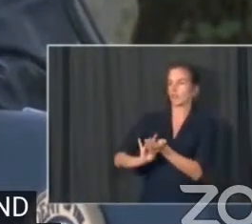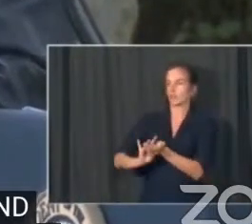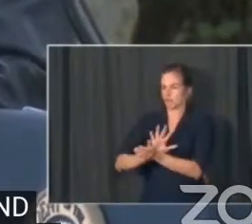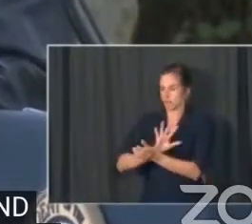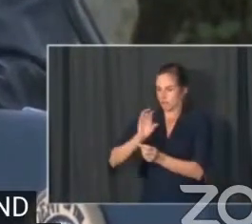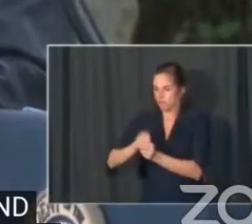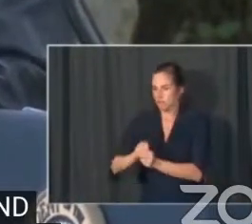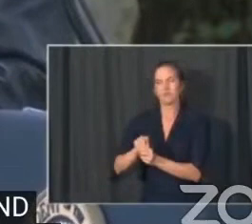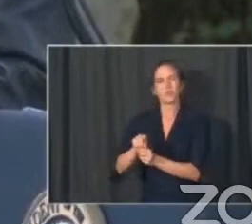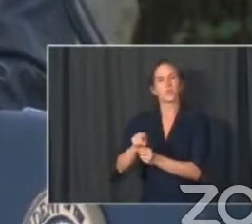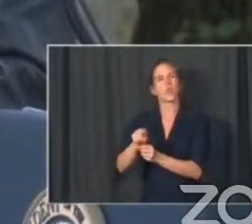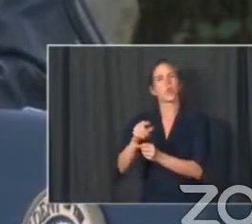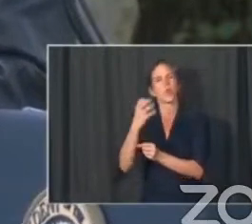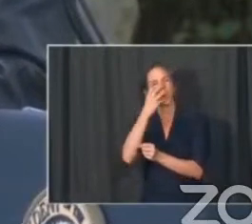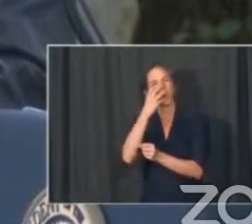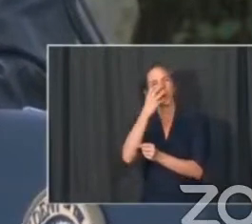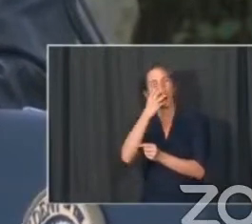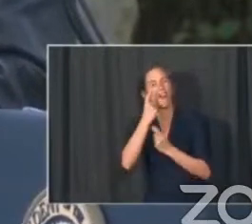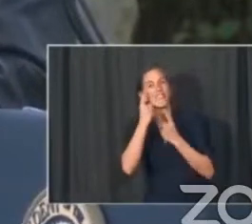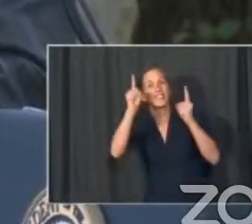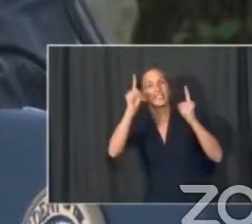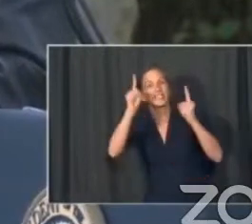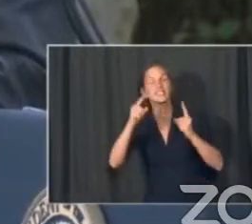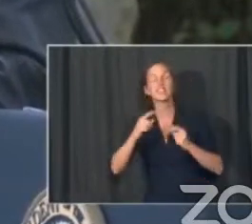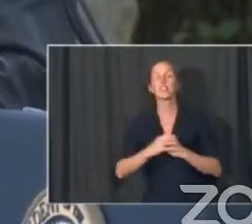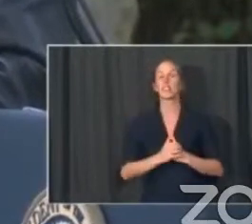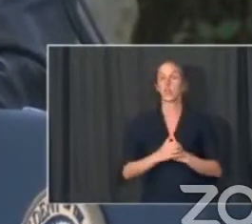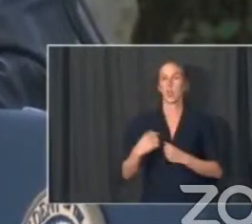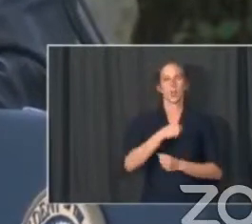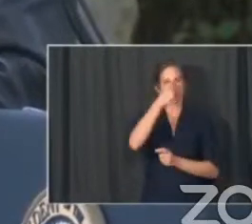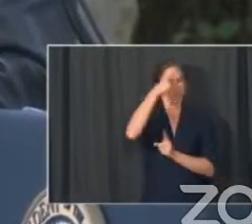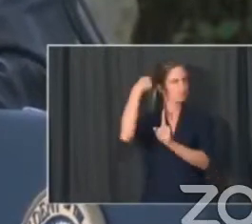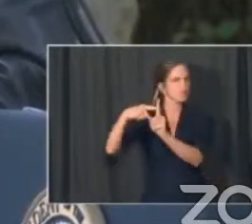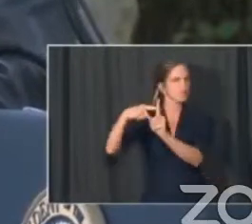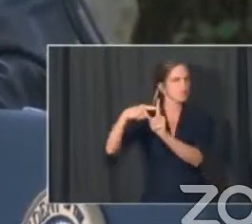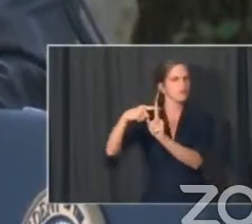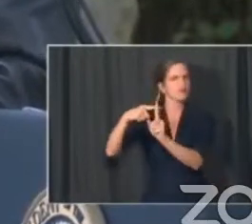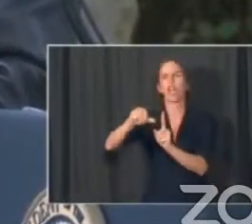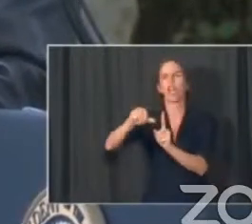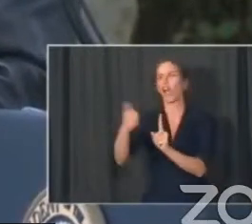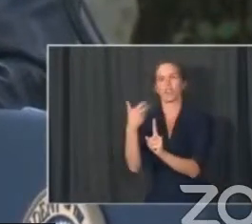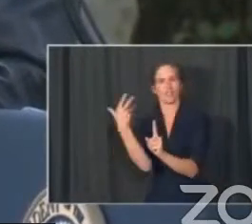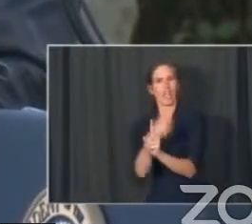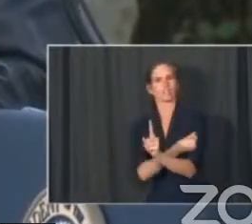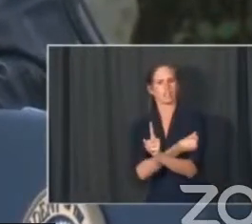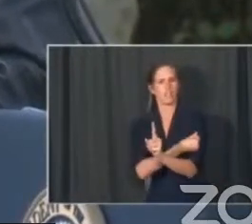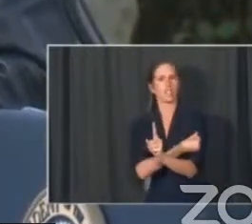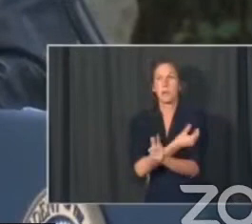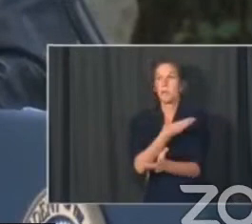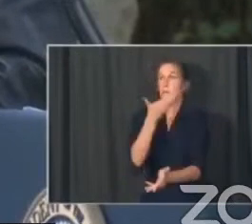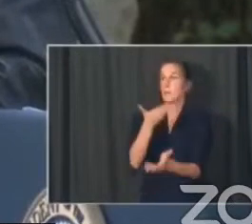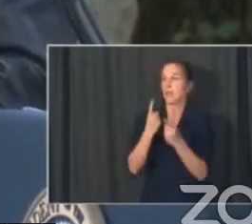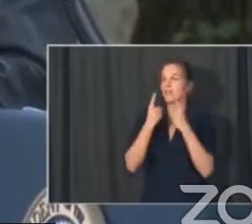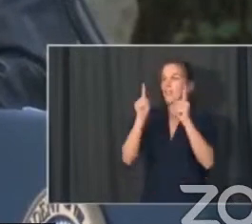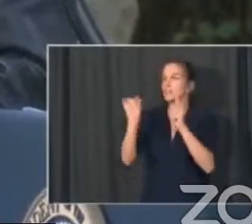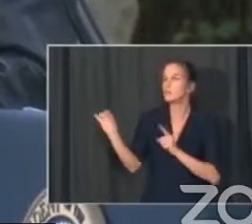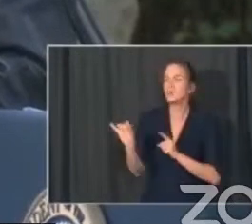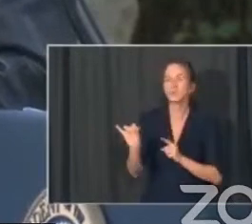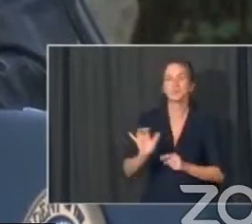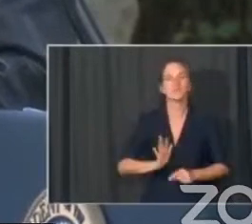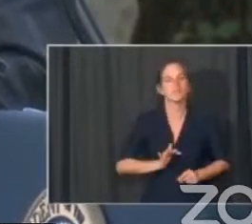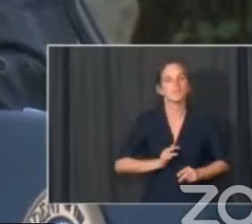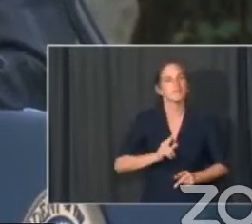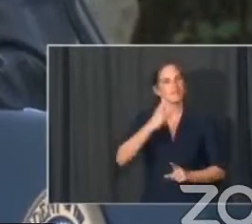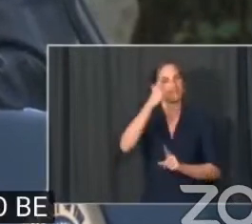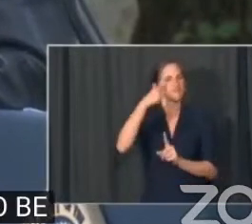y que and made us optimistic that other vaccines se puede elegir entre may also be effective. que On es